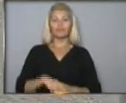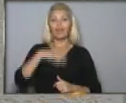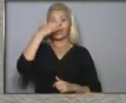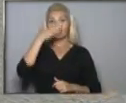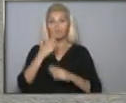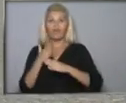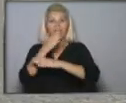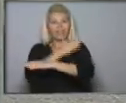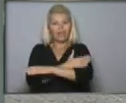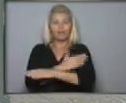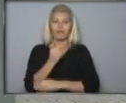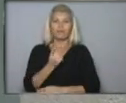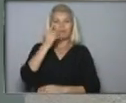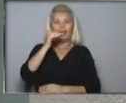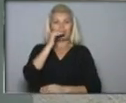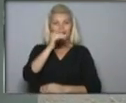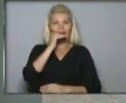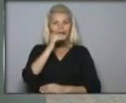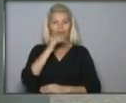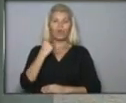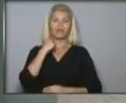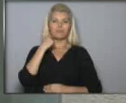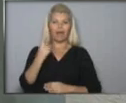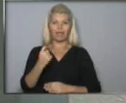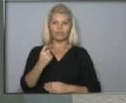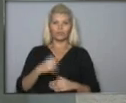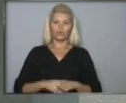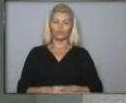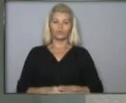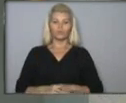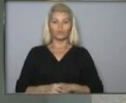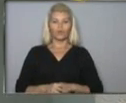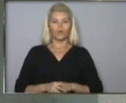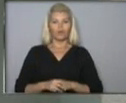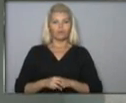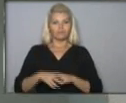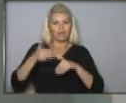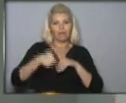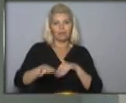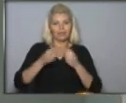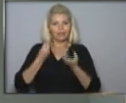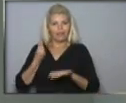después de haber dirigido sus primeras palabras en castellano desde que fue